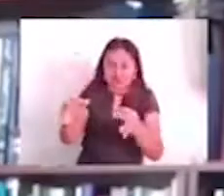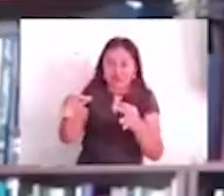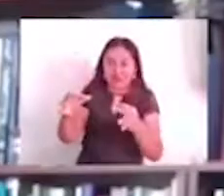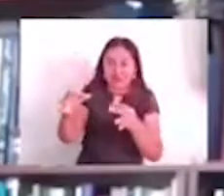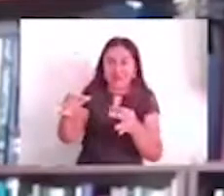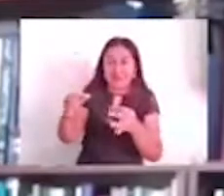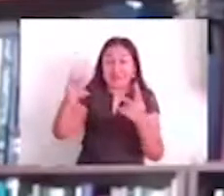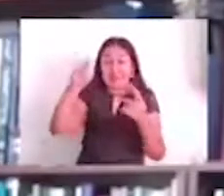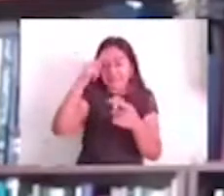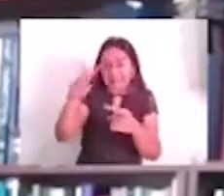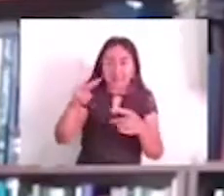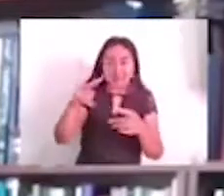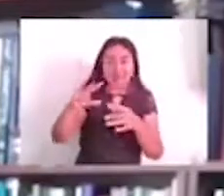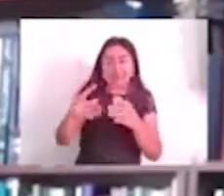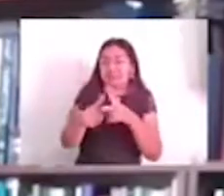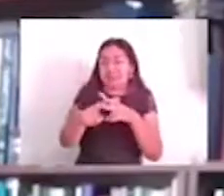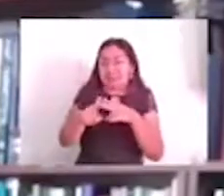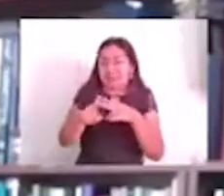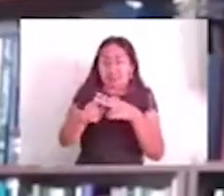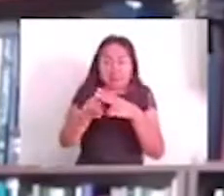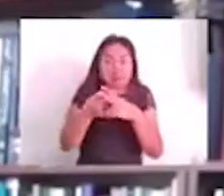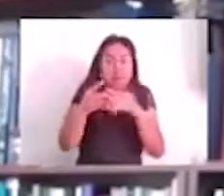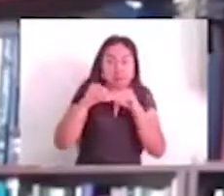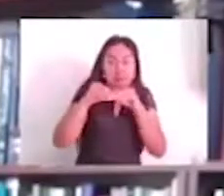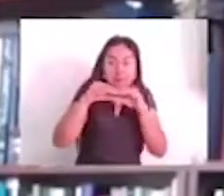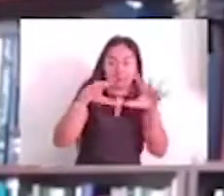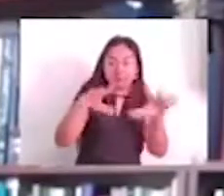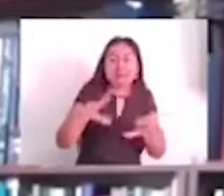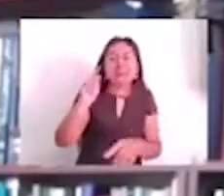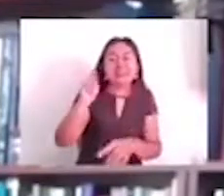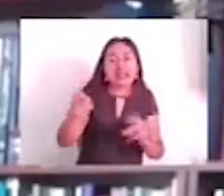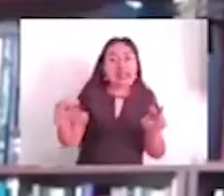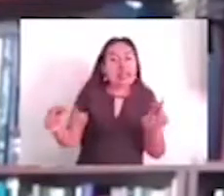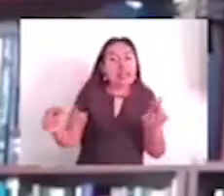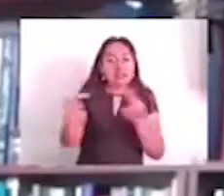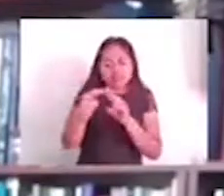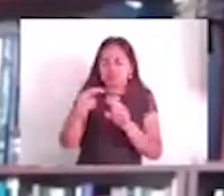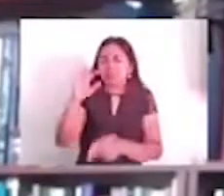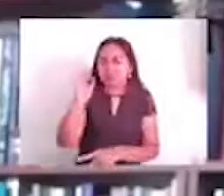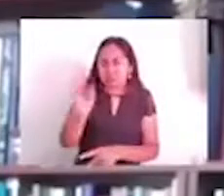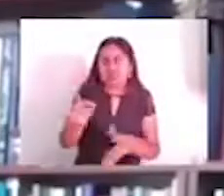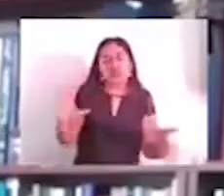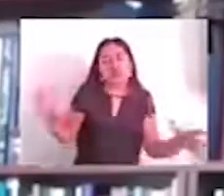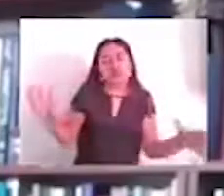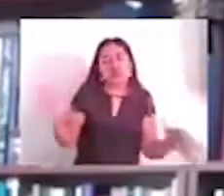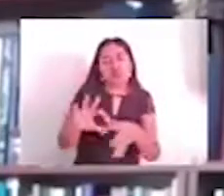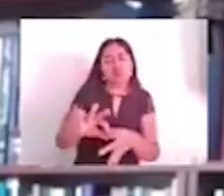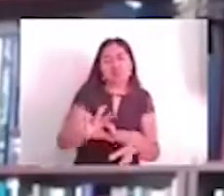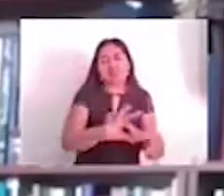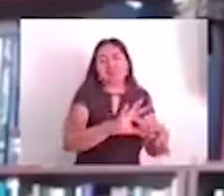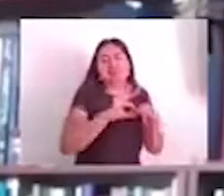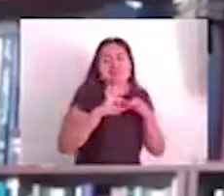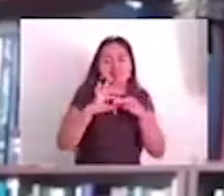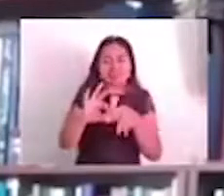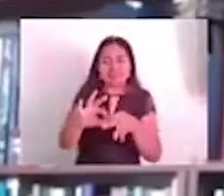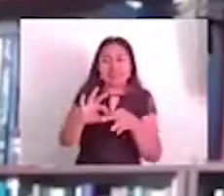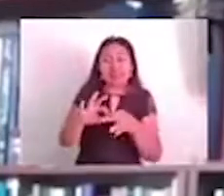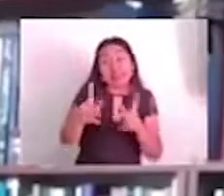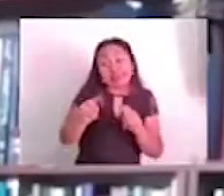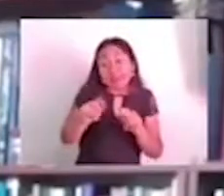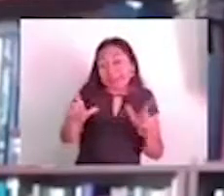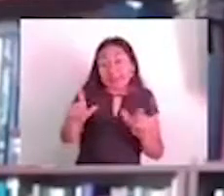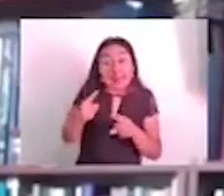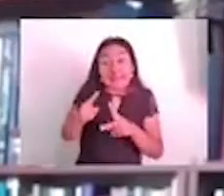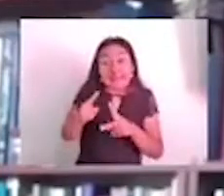que adquieren la religión como parte de la alianza. Y entonces Tlaxcala es donde avanza más rápido la